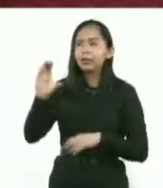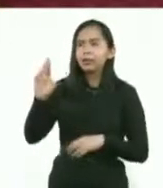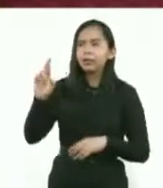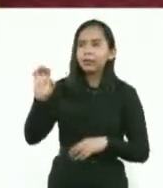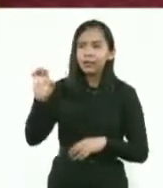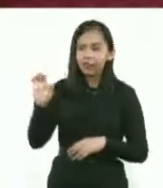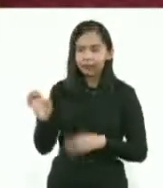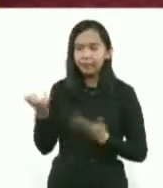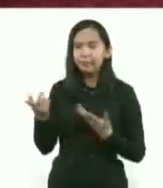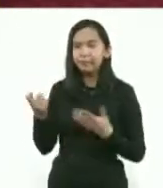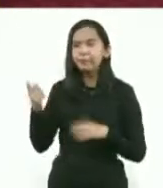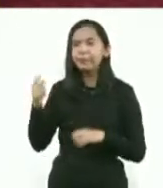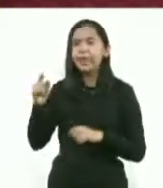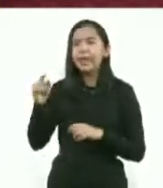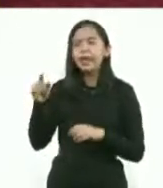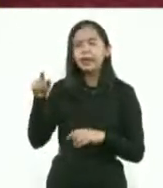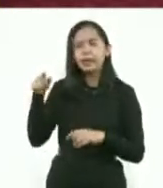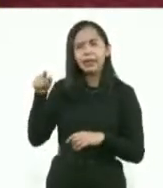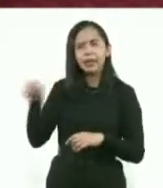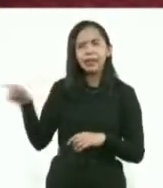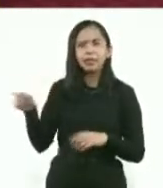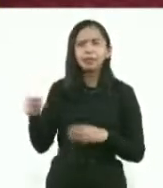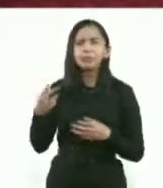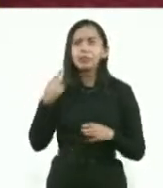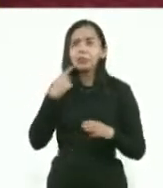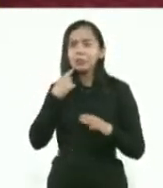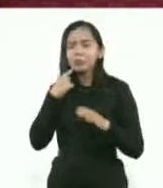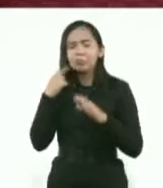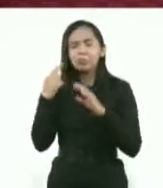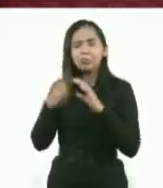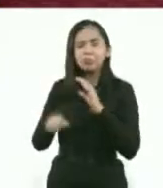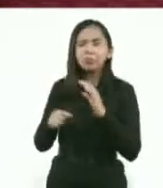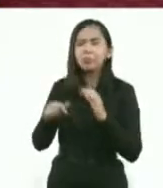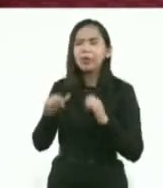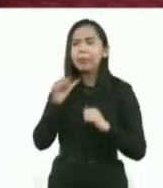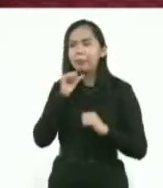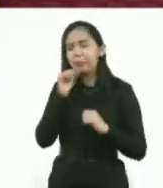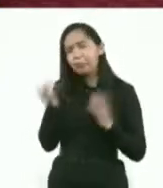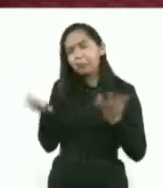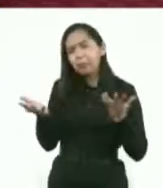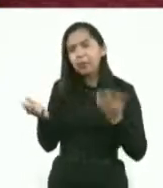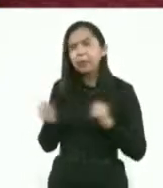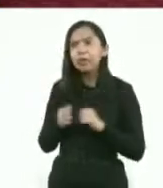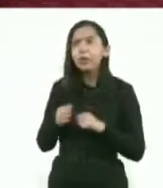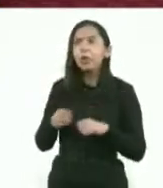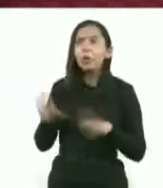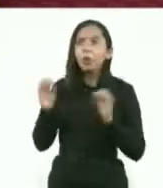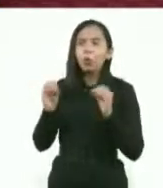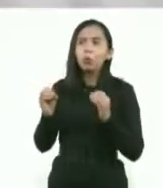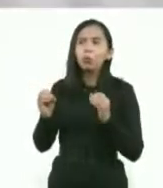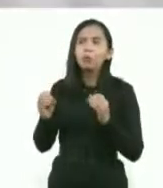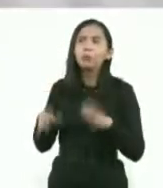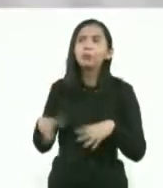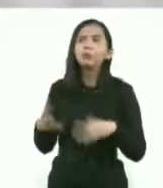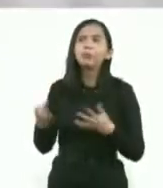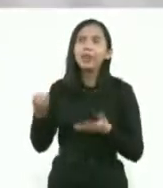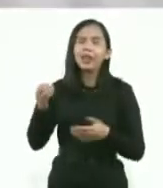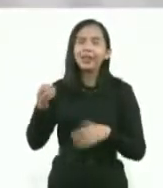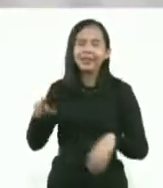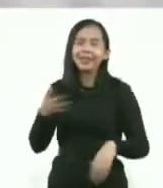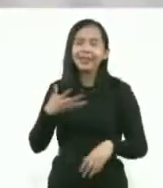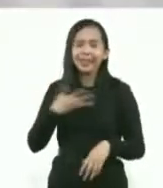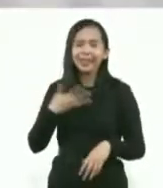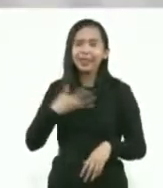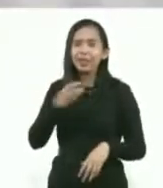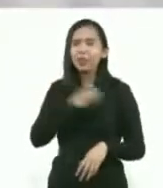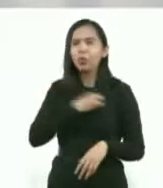CRE era no reportar, entre otras cosas, no cumplí con la obligación de reportar los precios